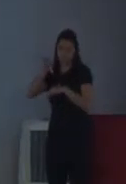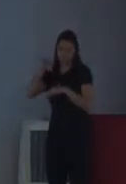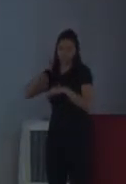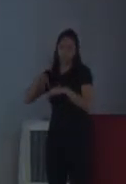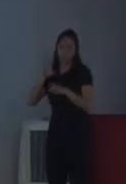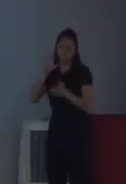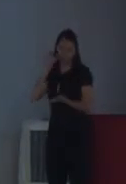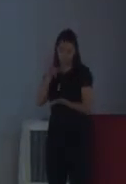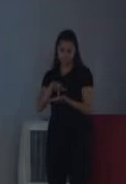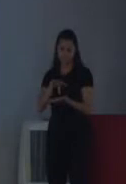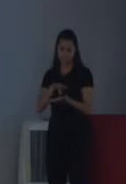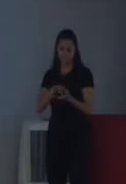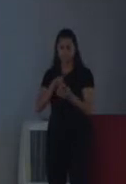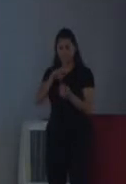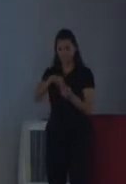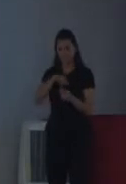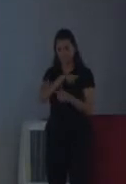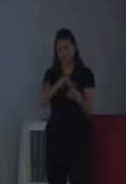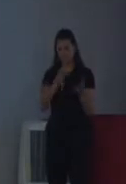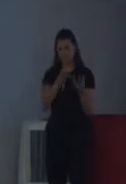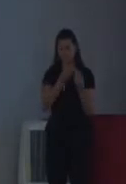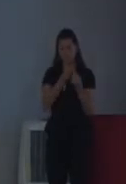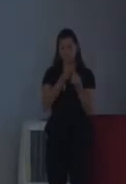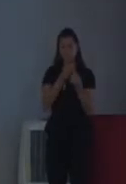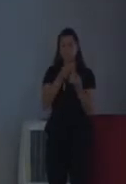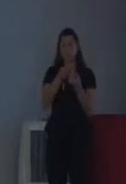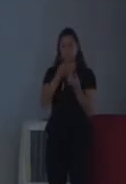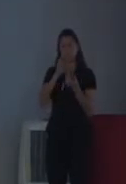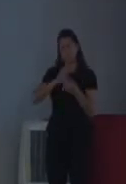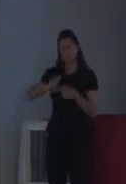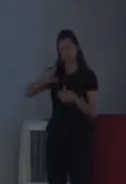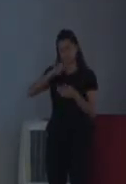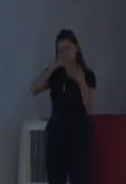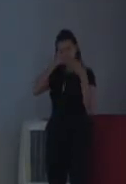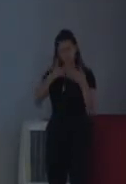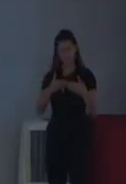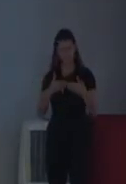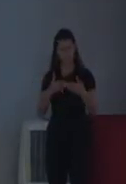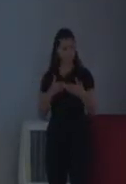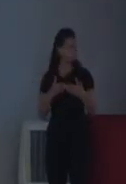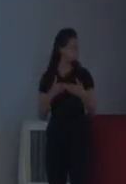participar dentro de este Consejo Nacional de Discapacidad.